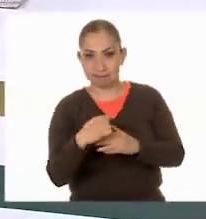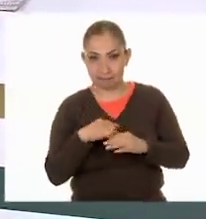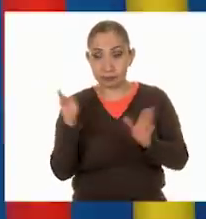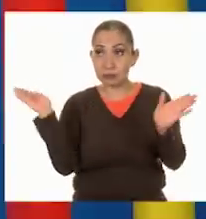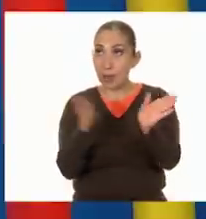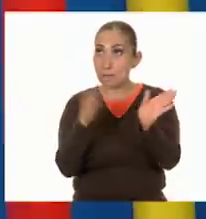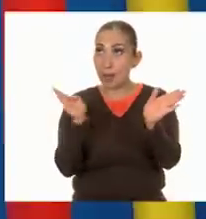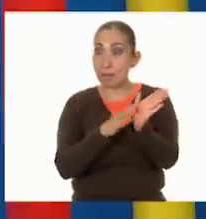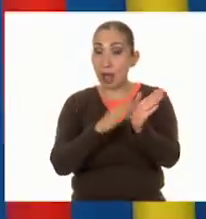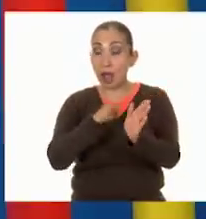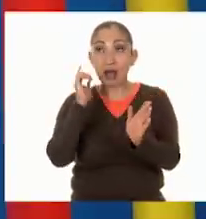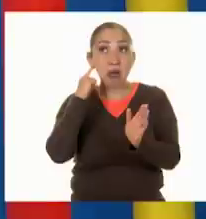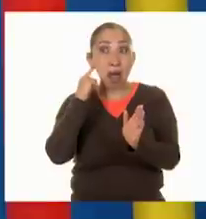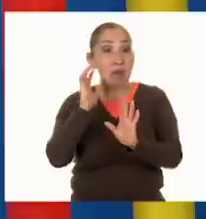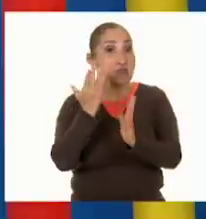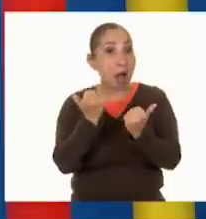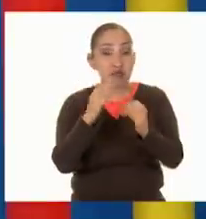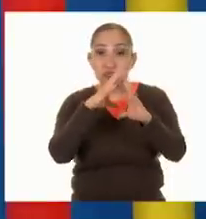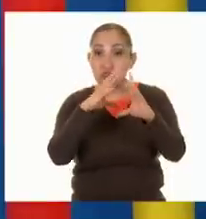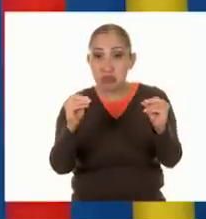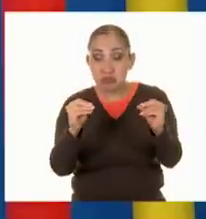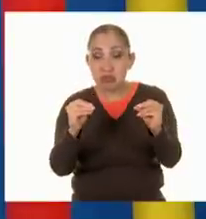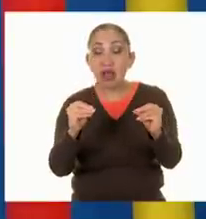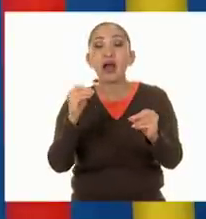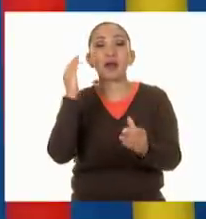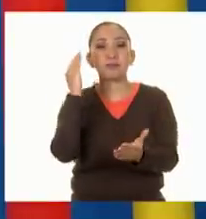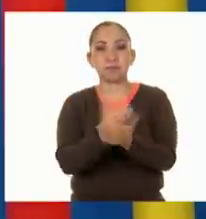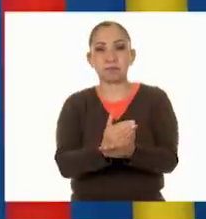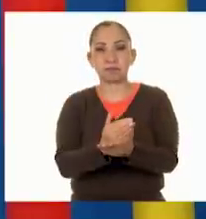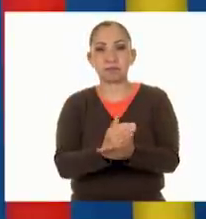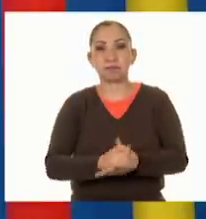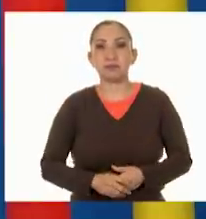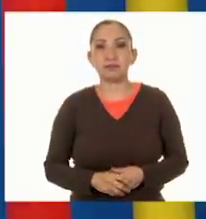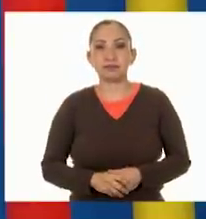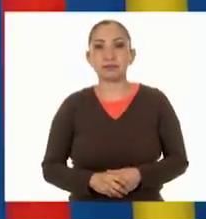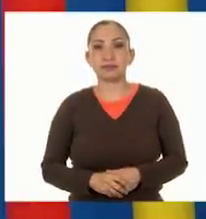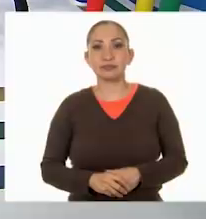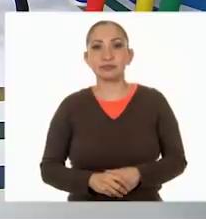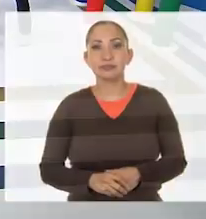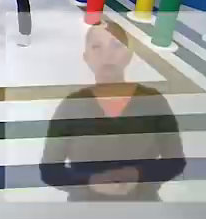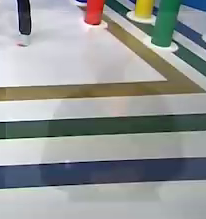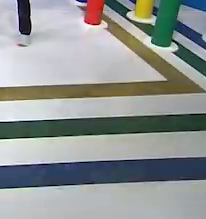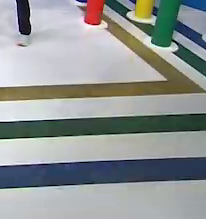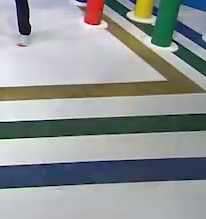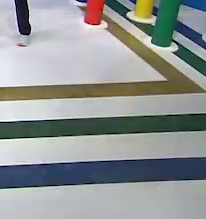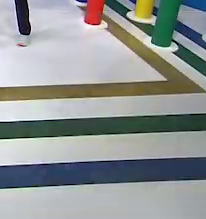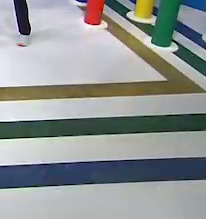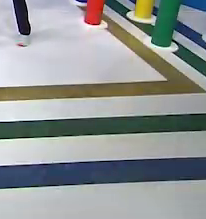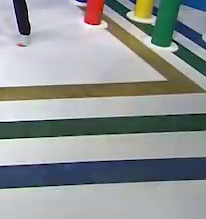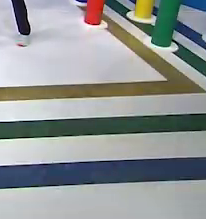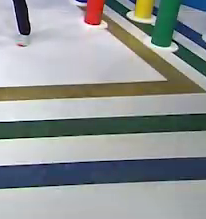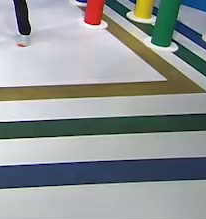pandero, te detienes para escuchar con atención la postura que se va a proponer. Muy bien. Empezamos.